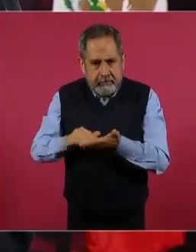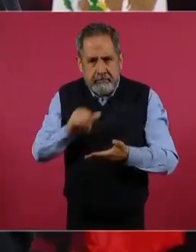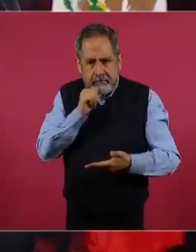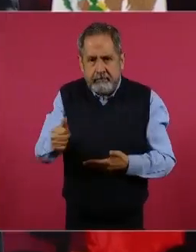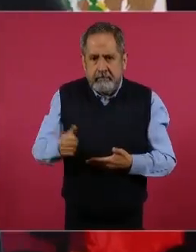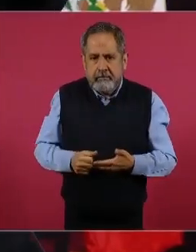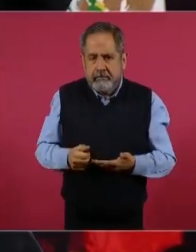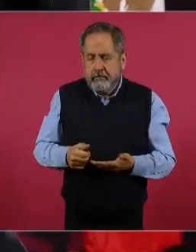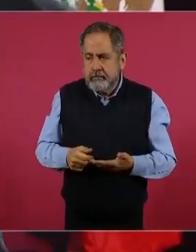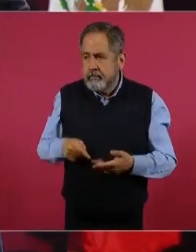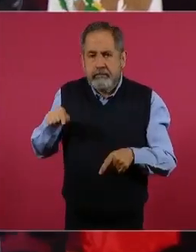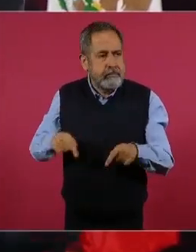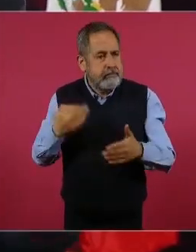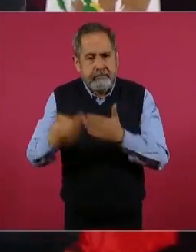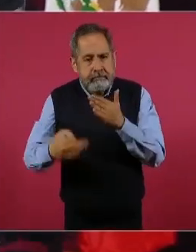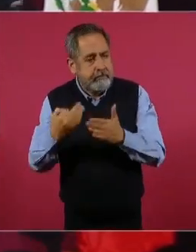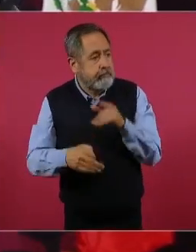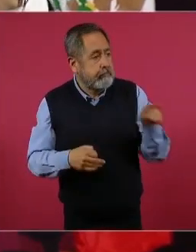vencida, y eso